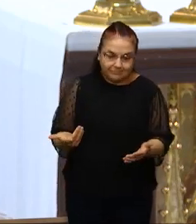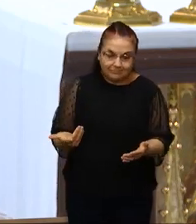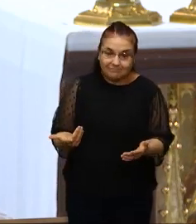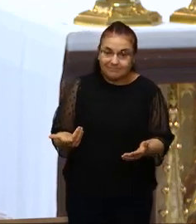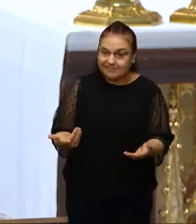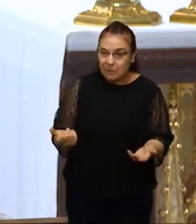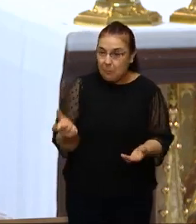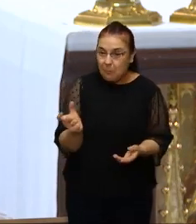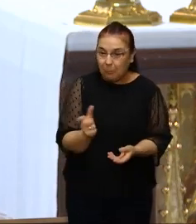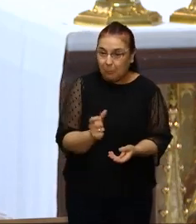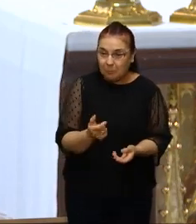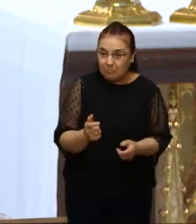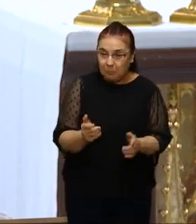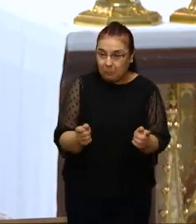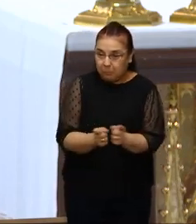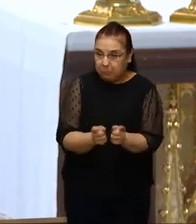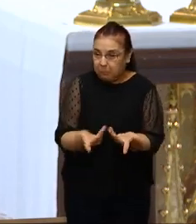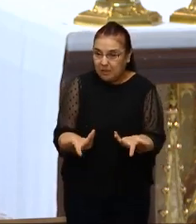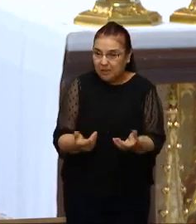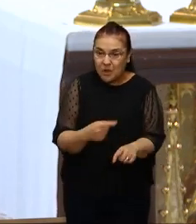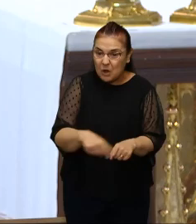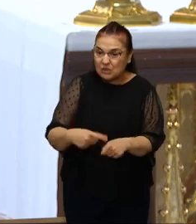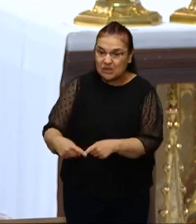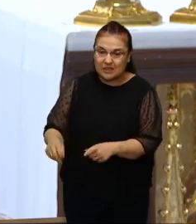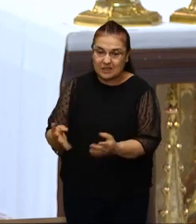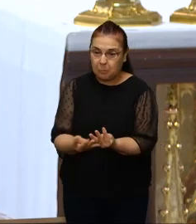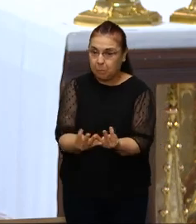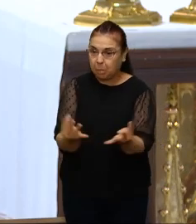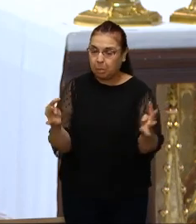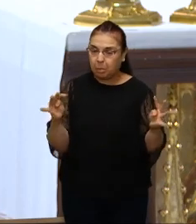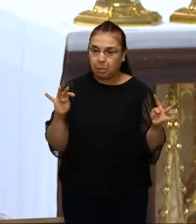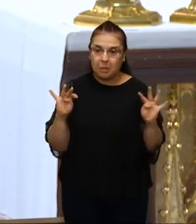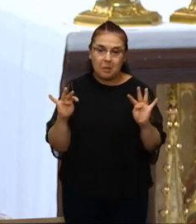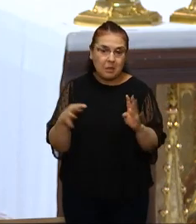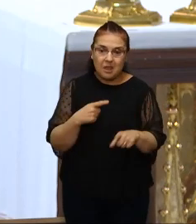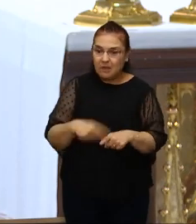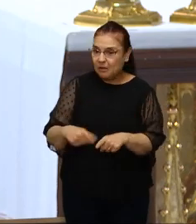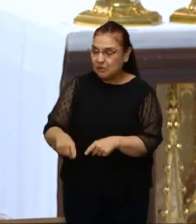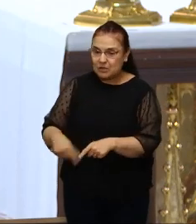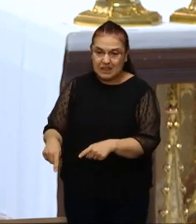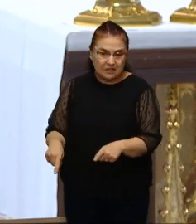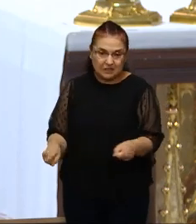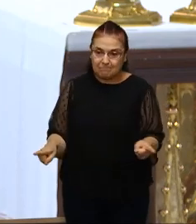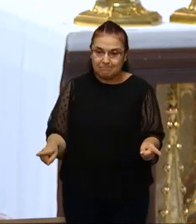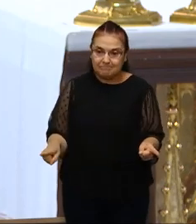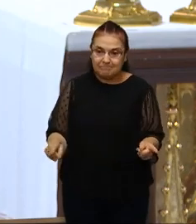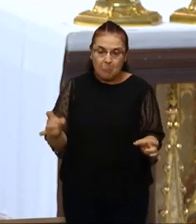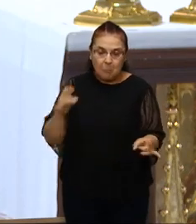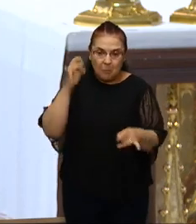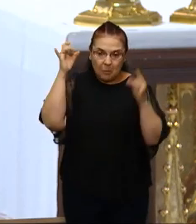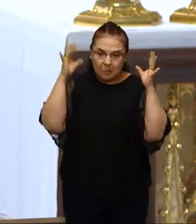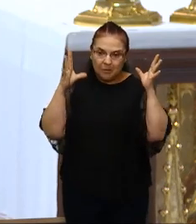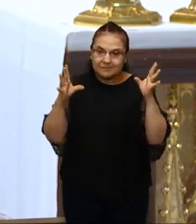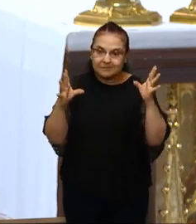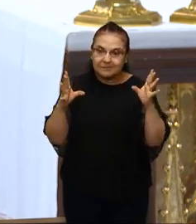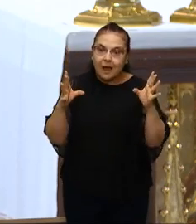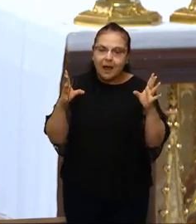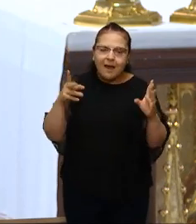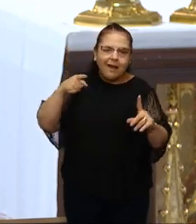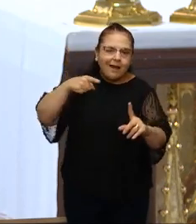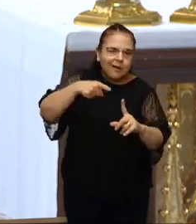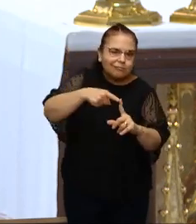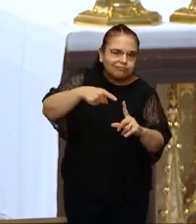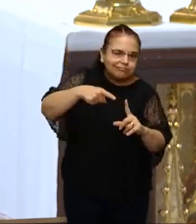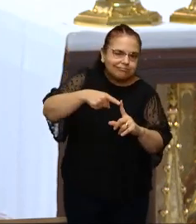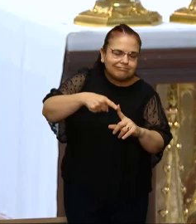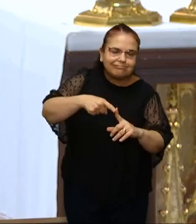las pequeñas cosas de nuestro alrededor o de nuestra vida cotidiana, y a elevar una mirada para dar sentido completo